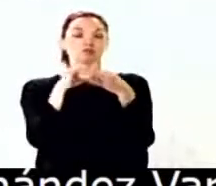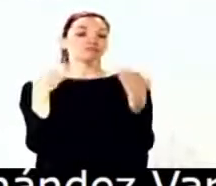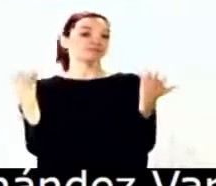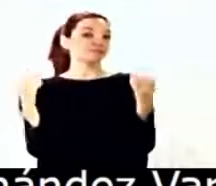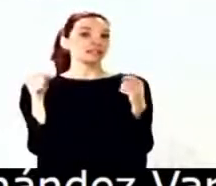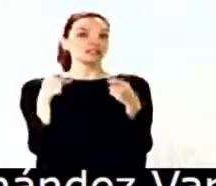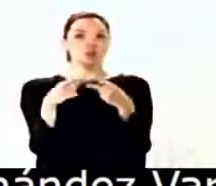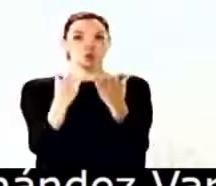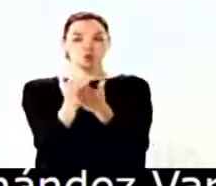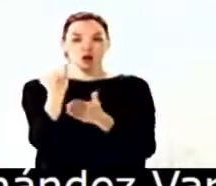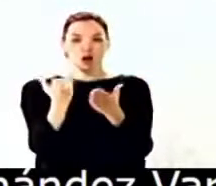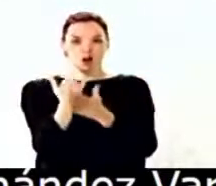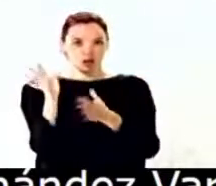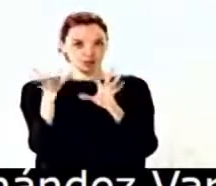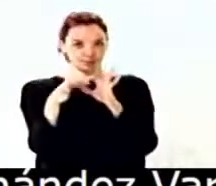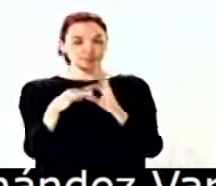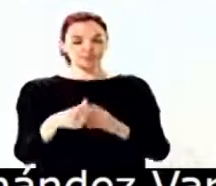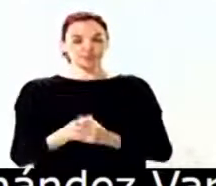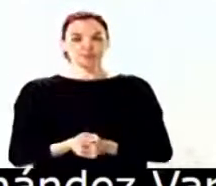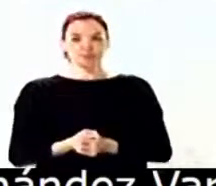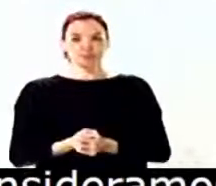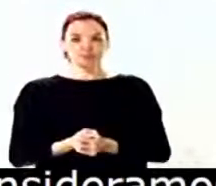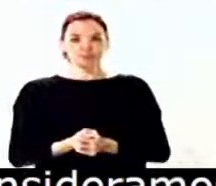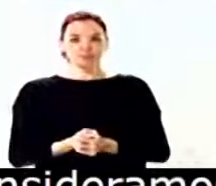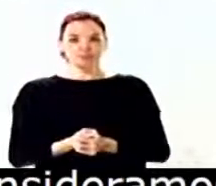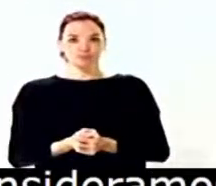seguros agrarios.